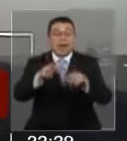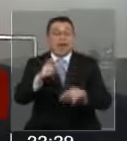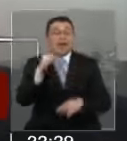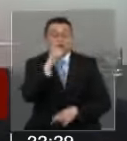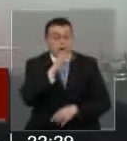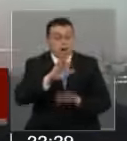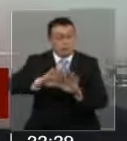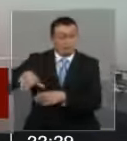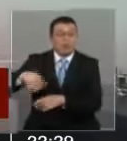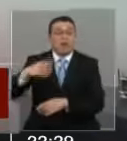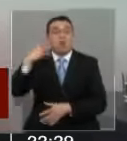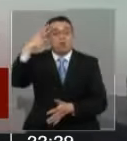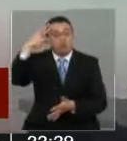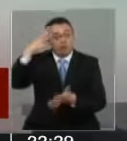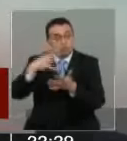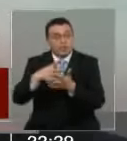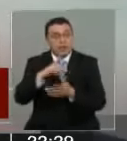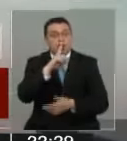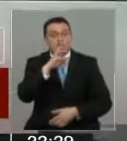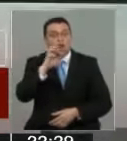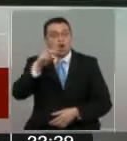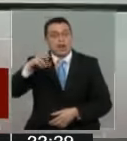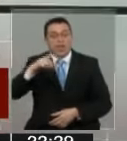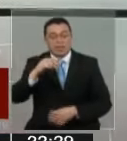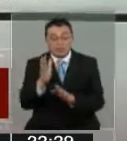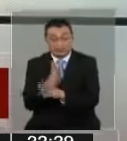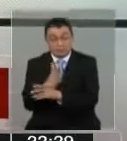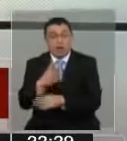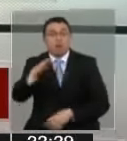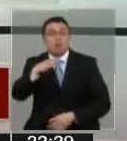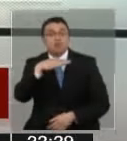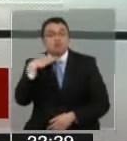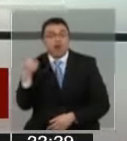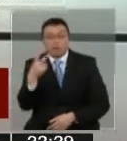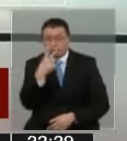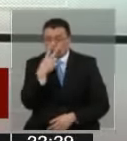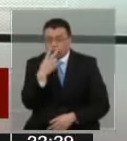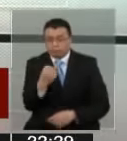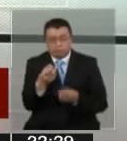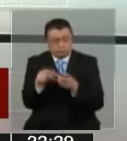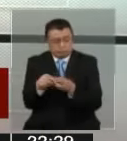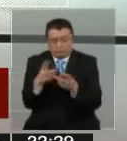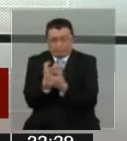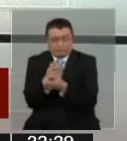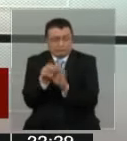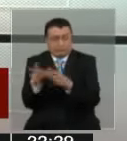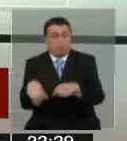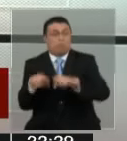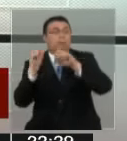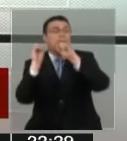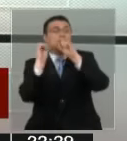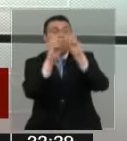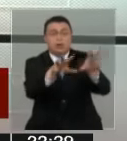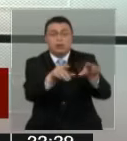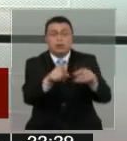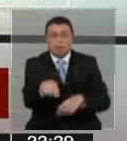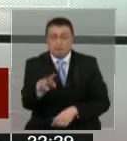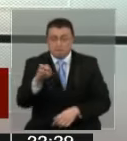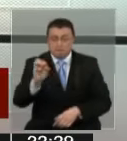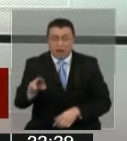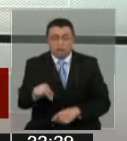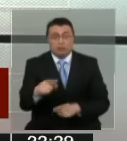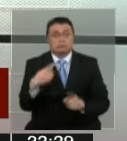4.000 toneladas de salmones muertos, ya con un nivel de toxinas que son nocivas, afecta de una u